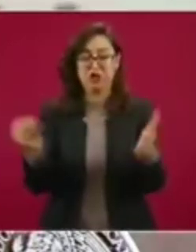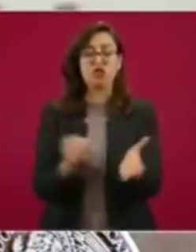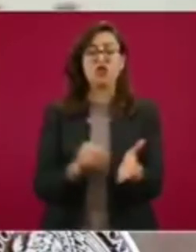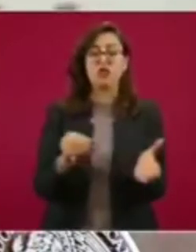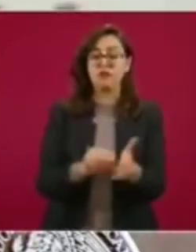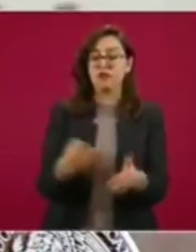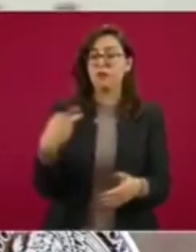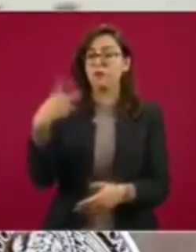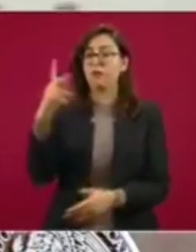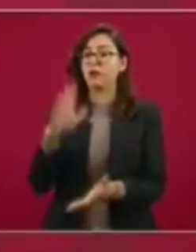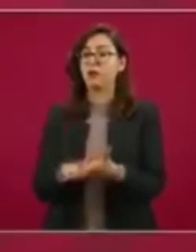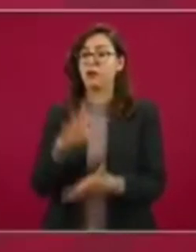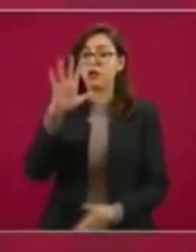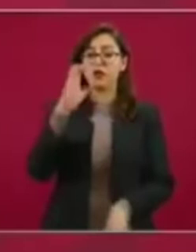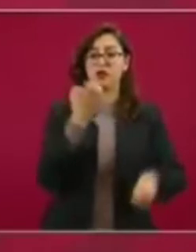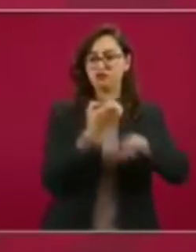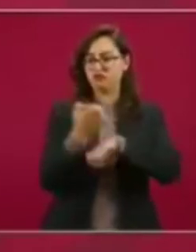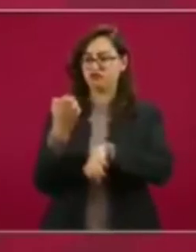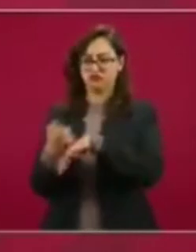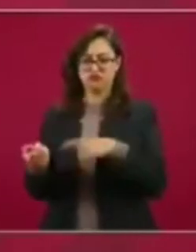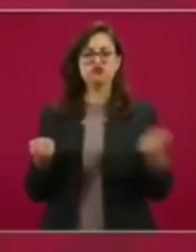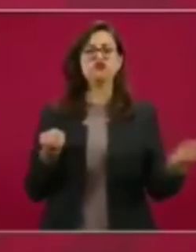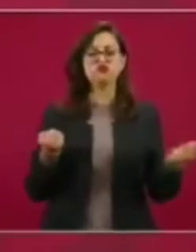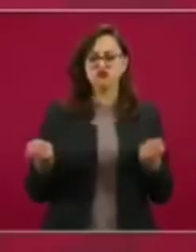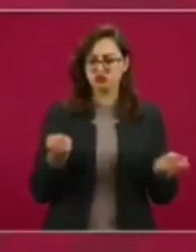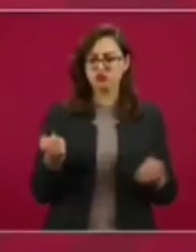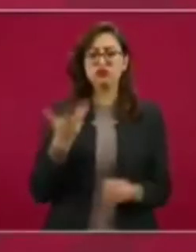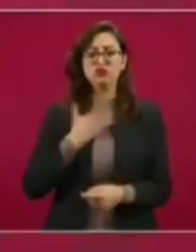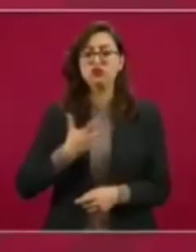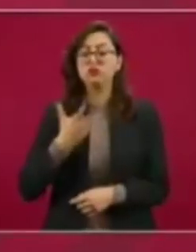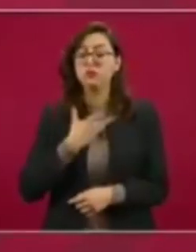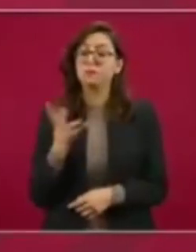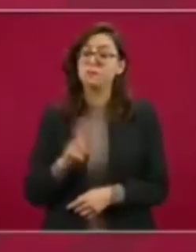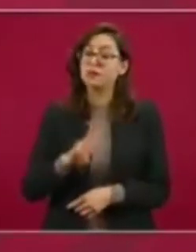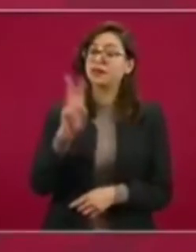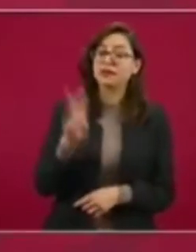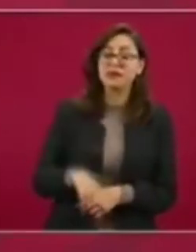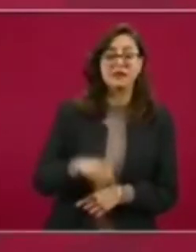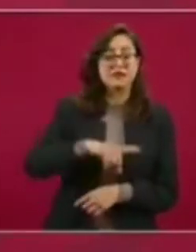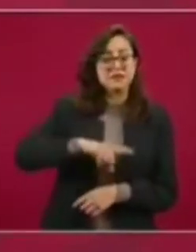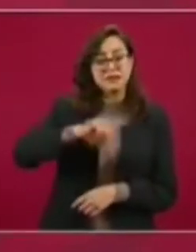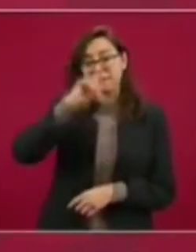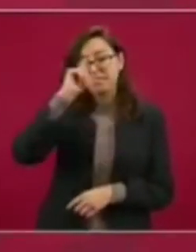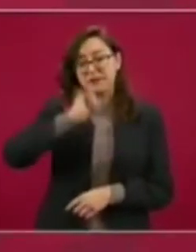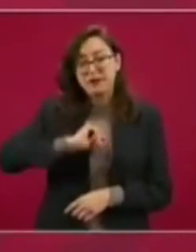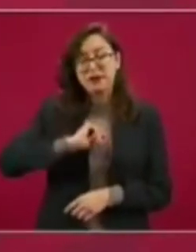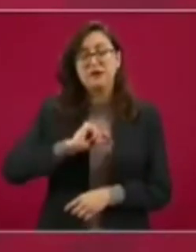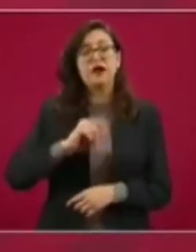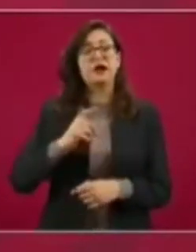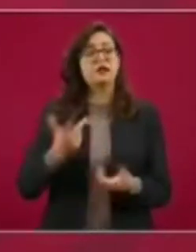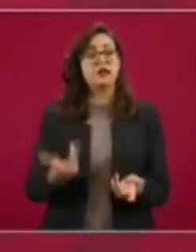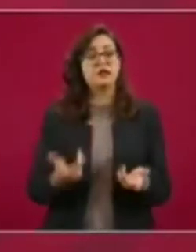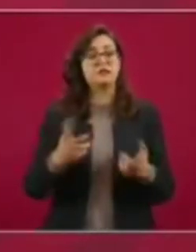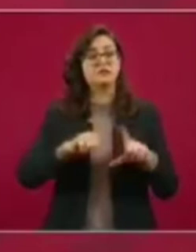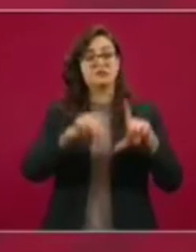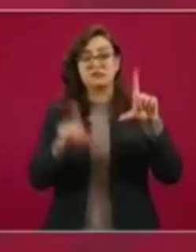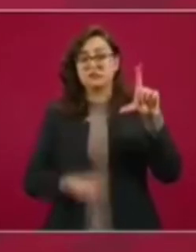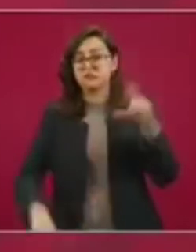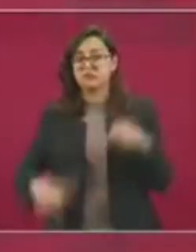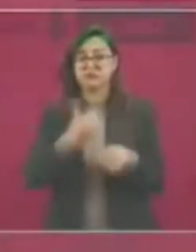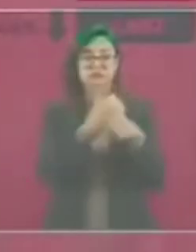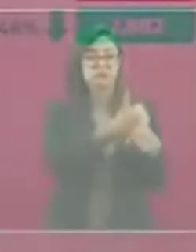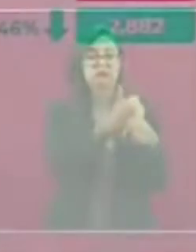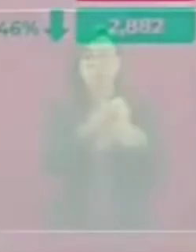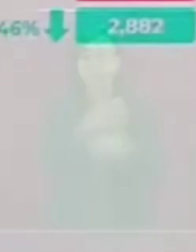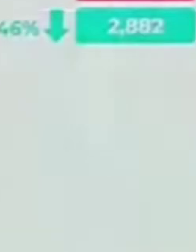federativas. Nos duelen mucho las muertes y los estragos que ha dejado en nuestra población la pandemia, pero